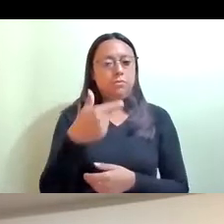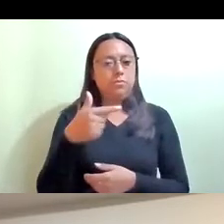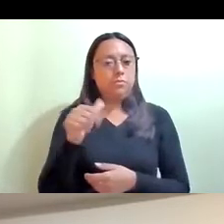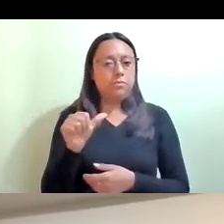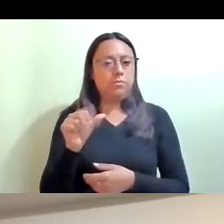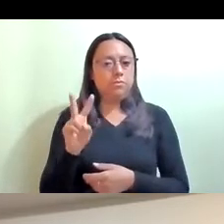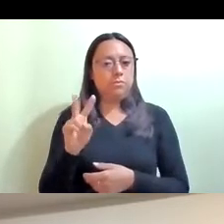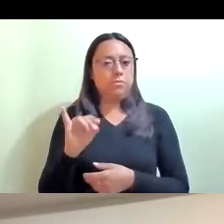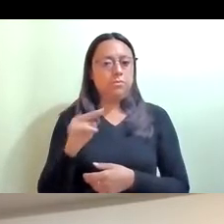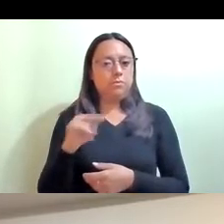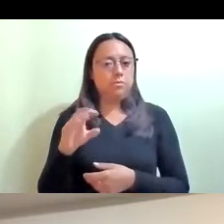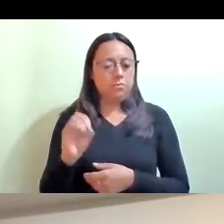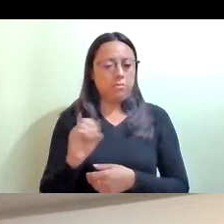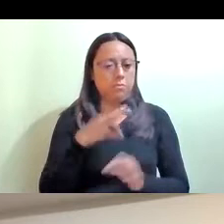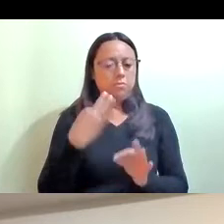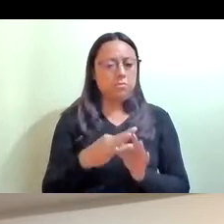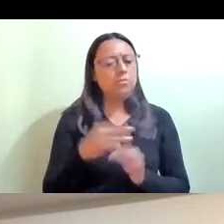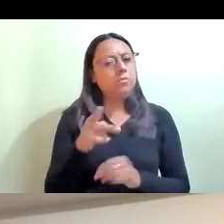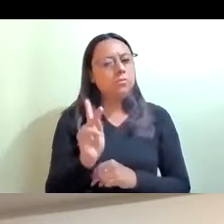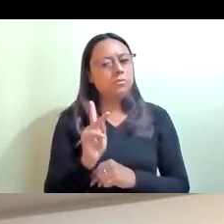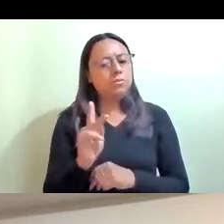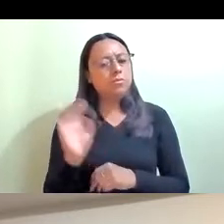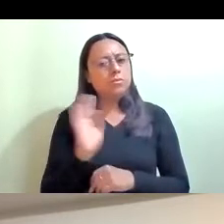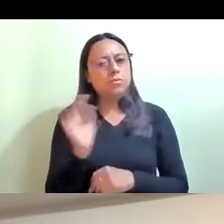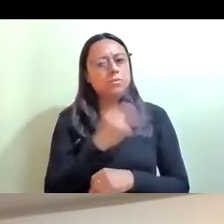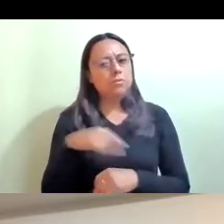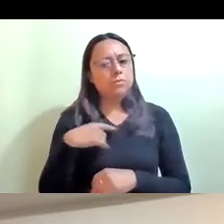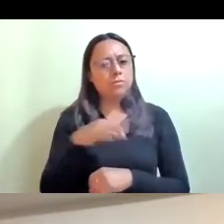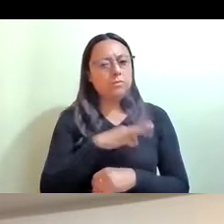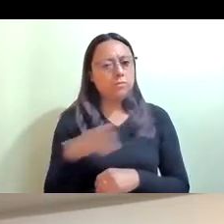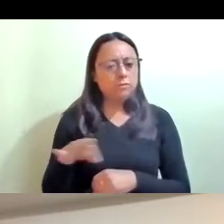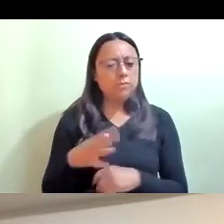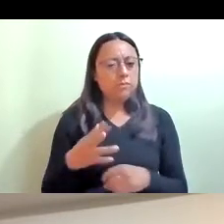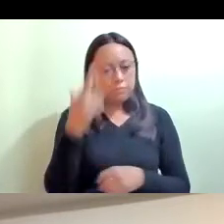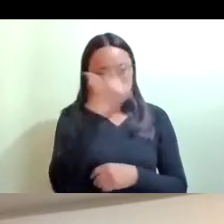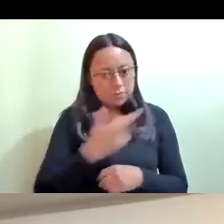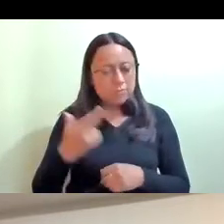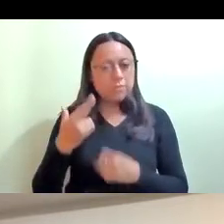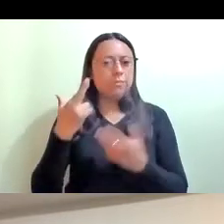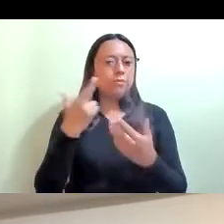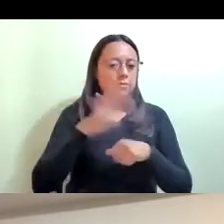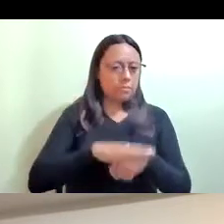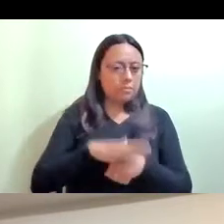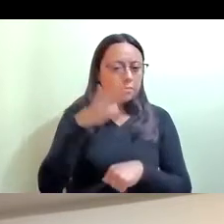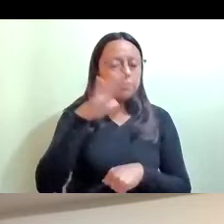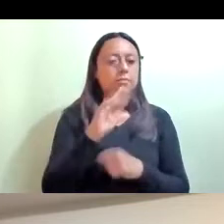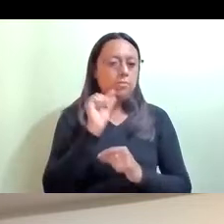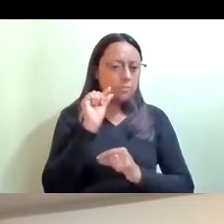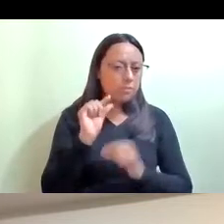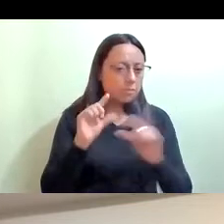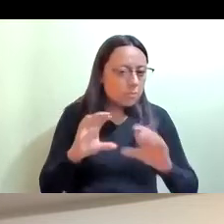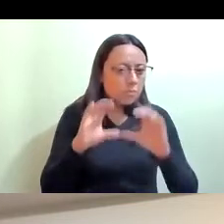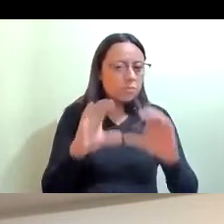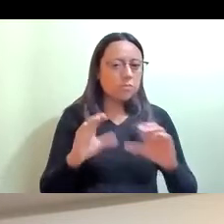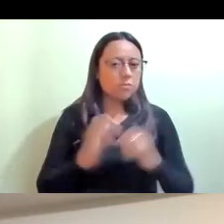está en lo correcto, pero podríamos darle una repasada, una revisada detenida